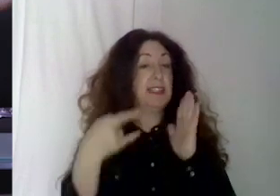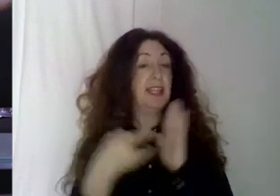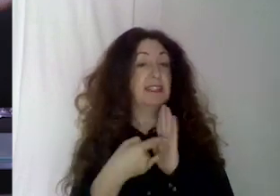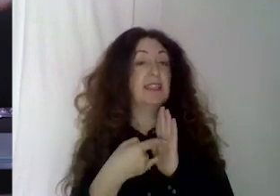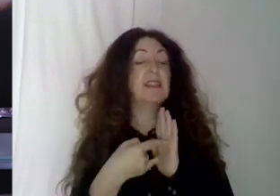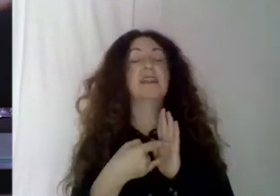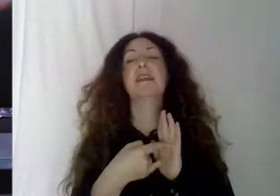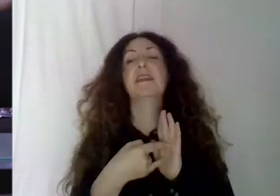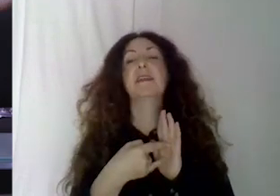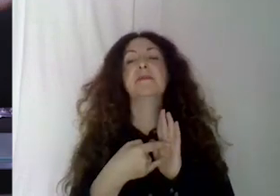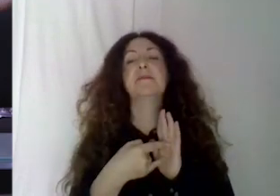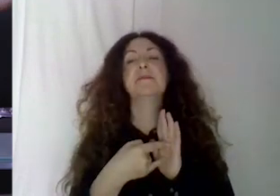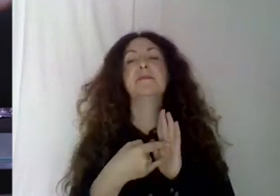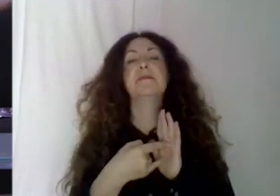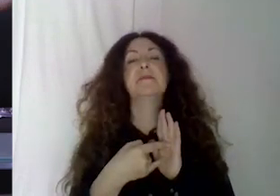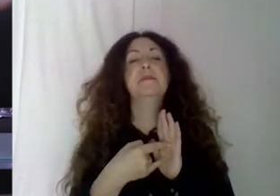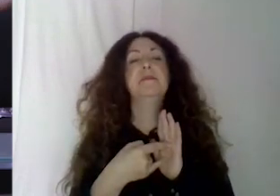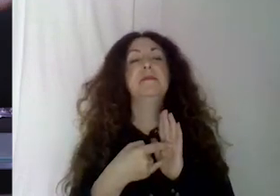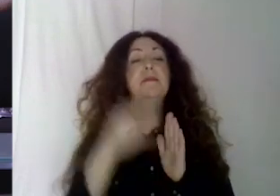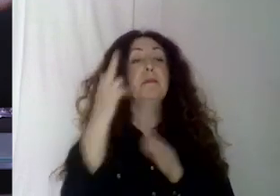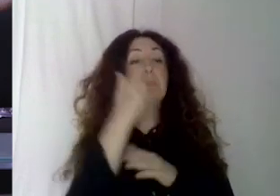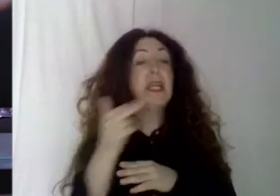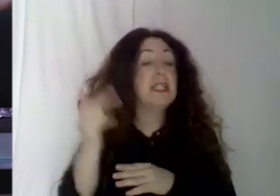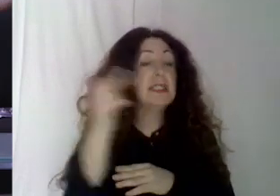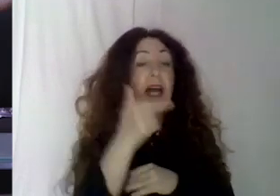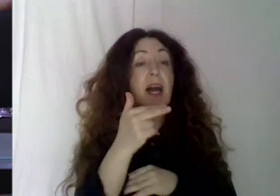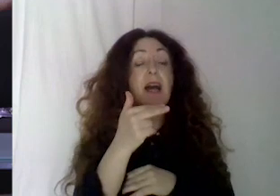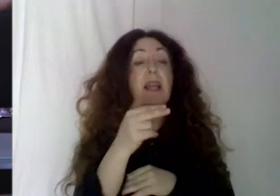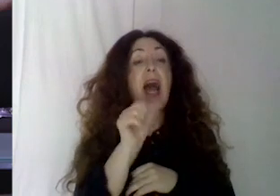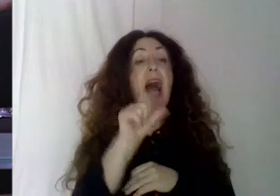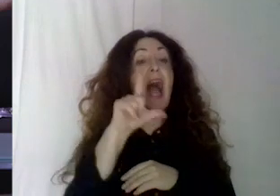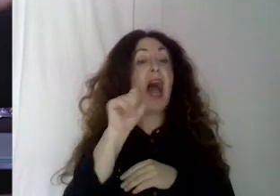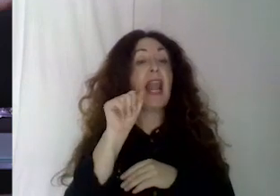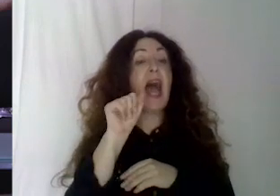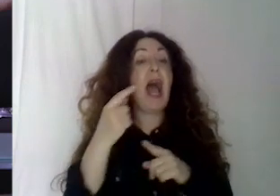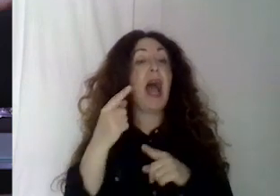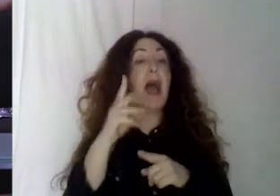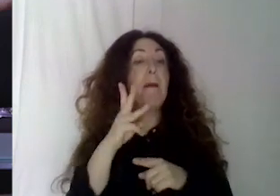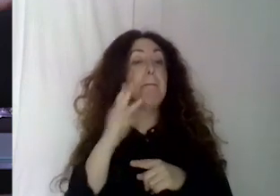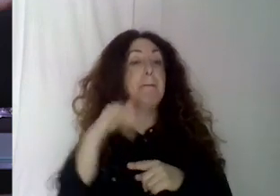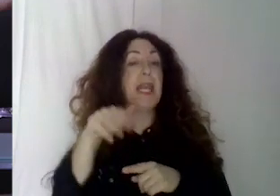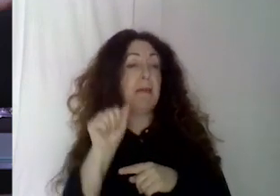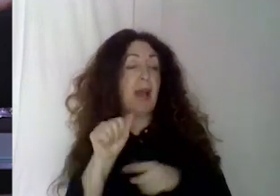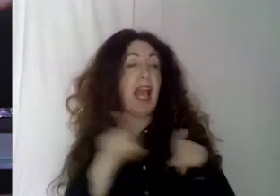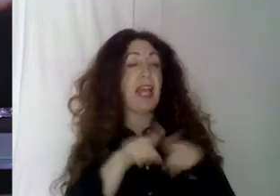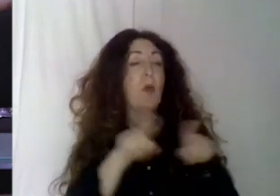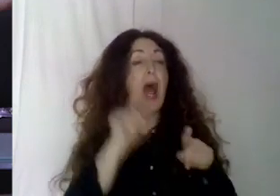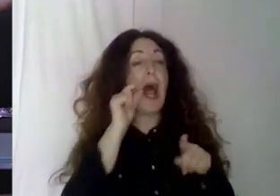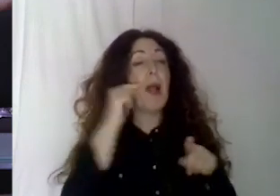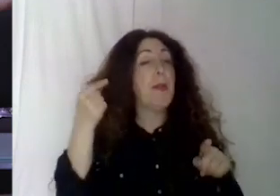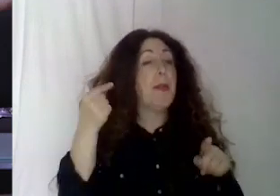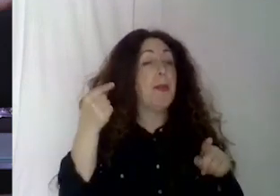los hay de Caravaggio como de otros tantos grandes artistas. Es decir, pintar a la prima. Es decir, ¿cuál es la superficie? Esta,